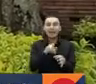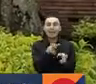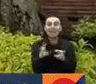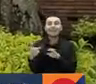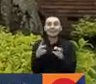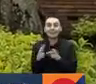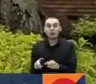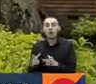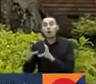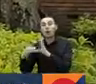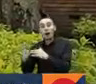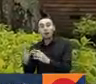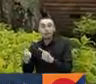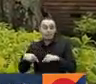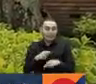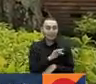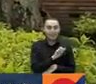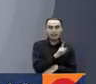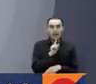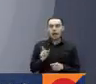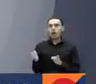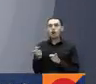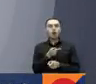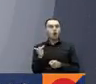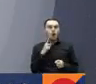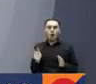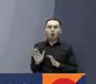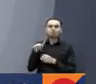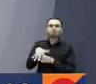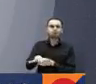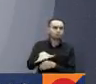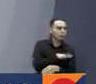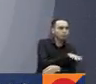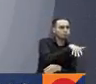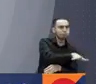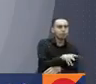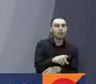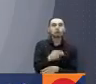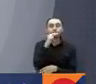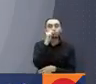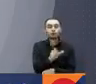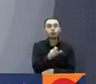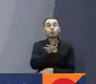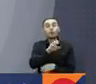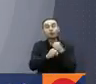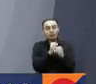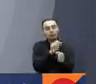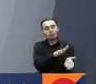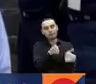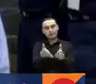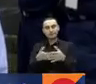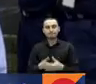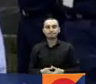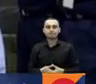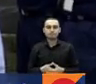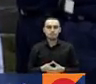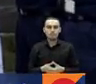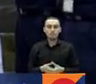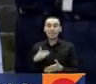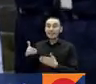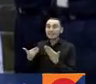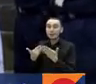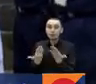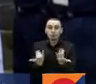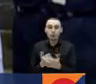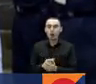Cauca y Tarazá ocasionaron grandes afectaciones y la muerte de un menor de 9 años. Afectando hasta el momento